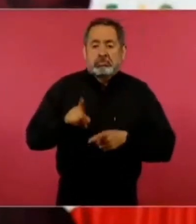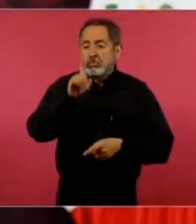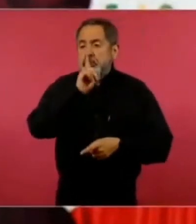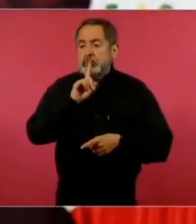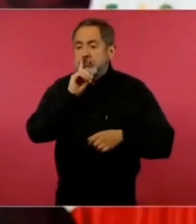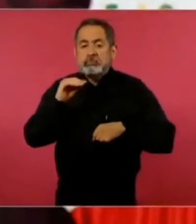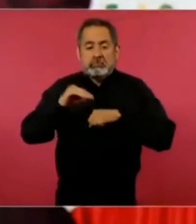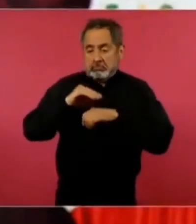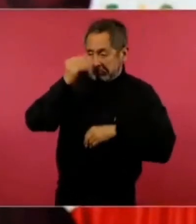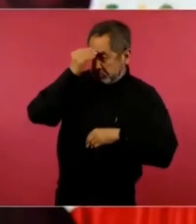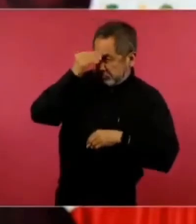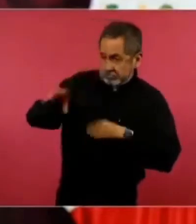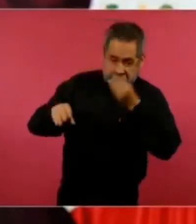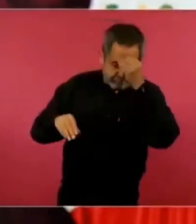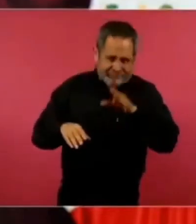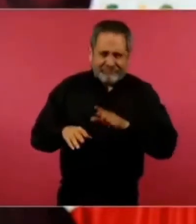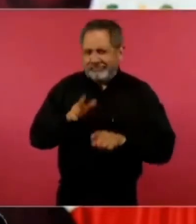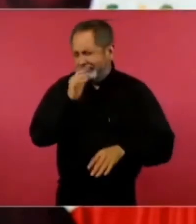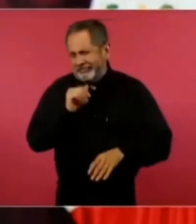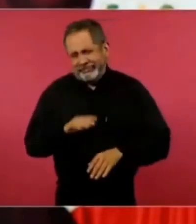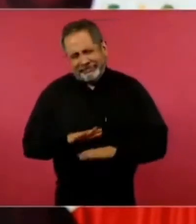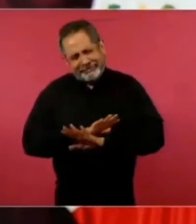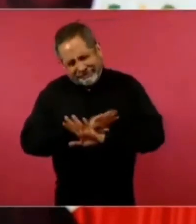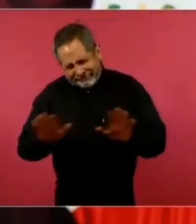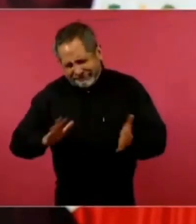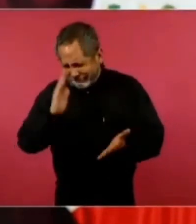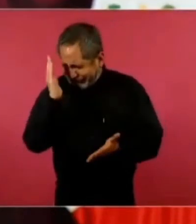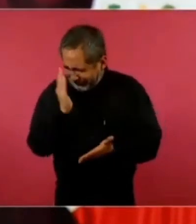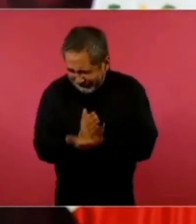mintiendo. Ya basta